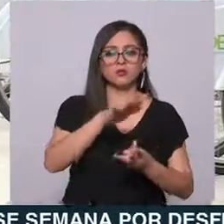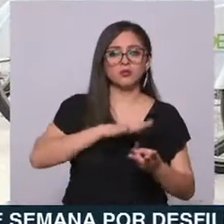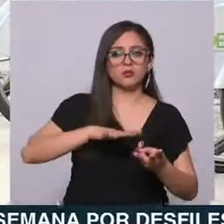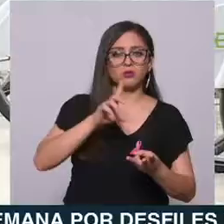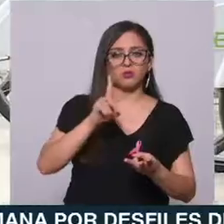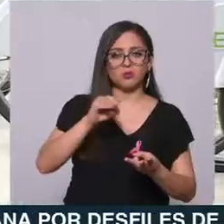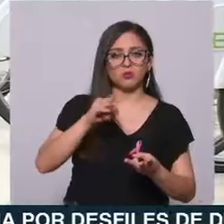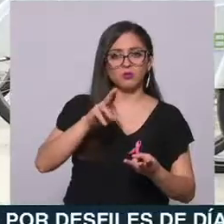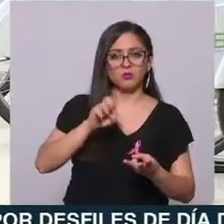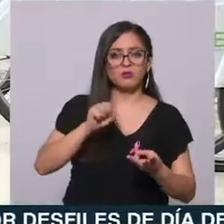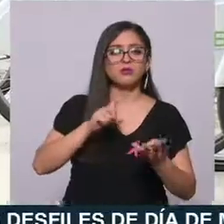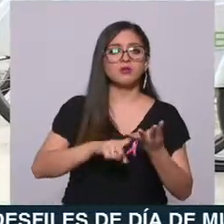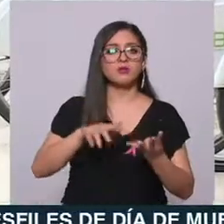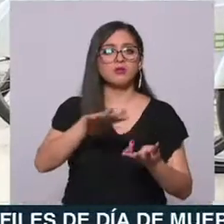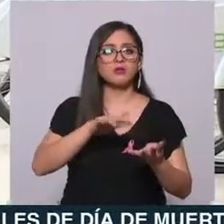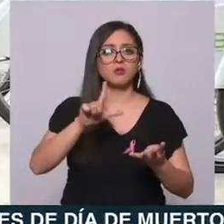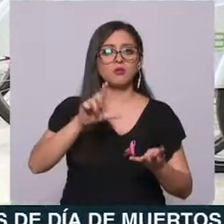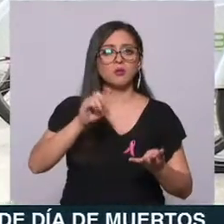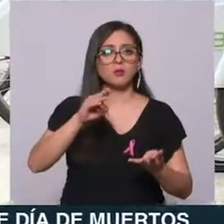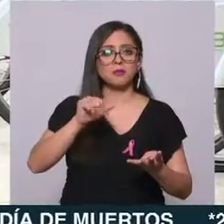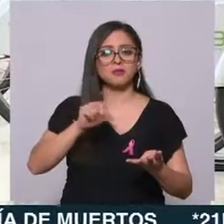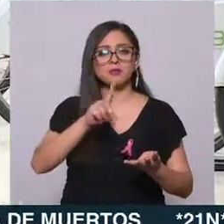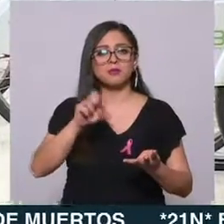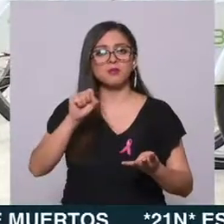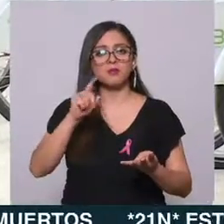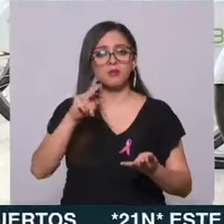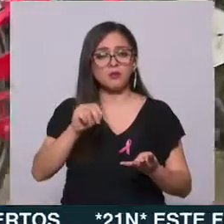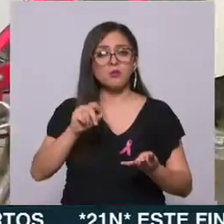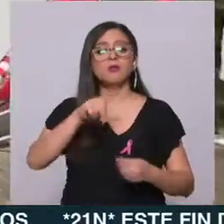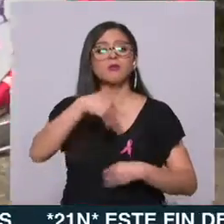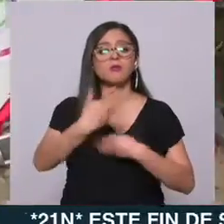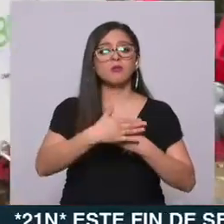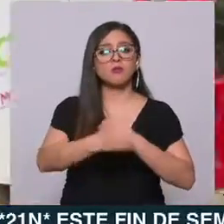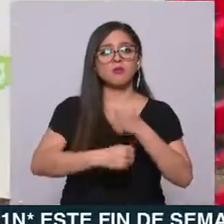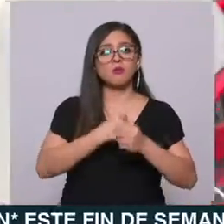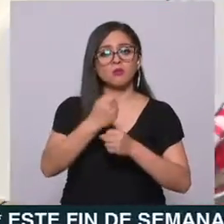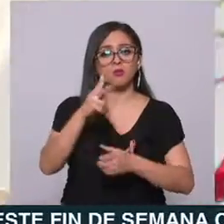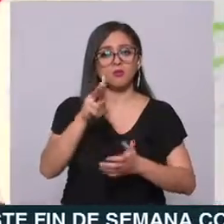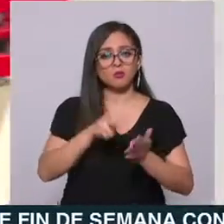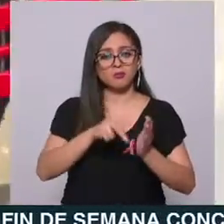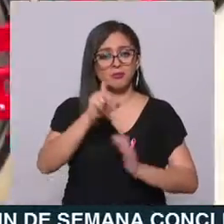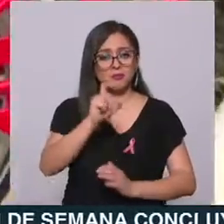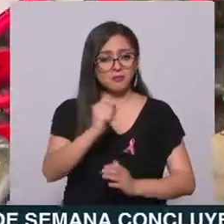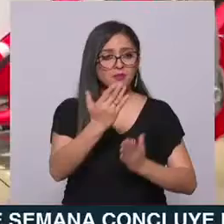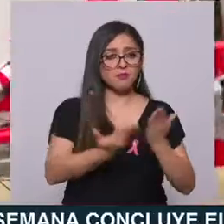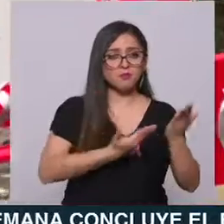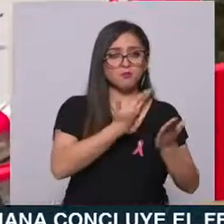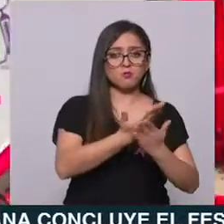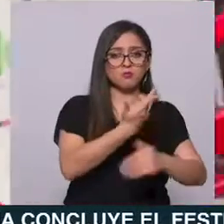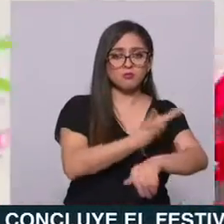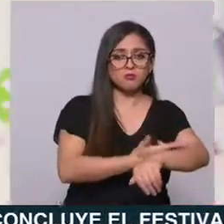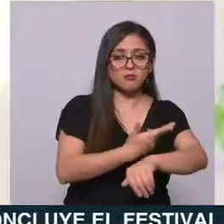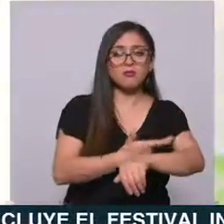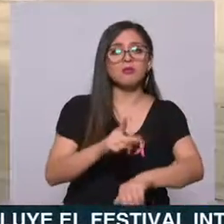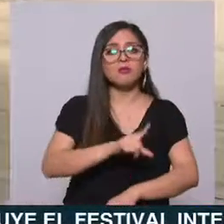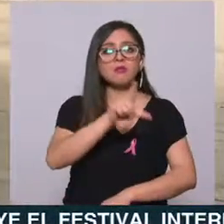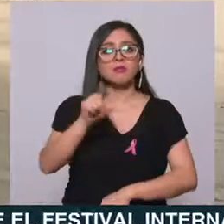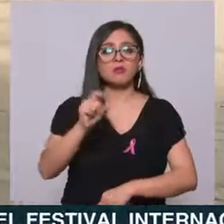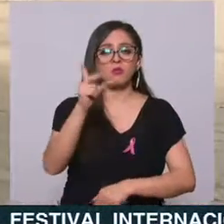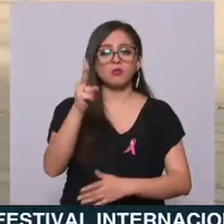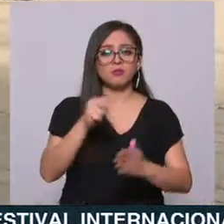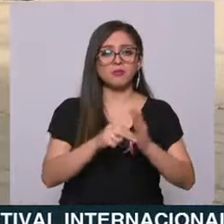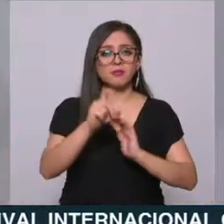Lomas de Sotelo. Será en 2020 cuando se lance la licitación y a principios del 2021 se iniciarán los trabajos de expansión